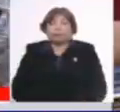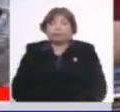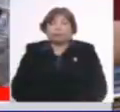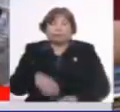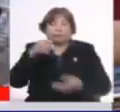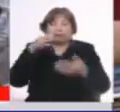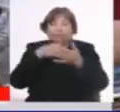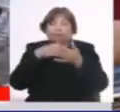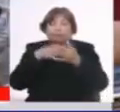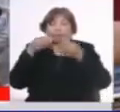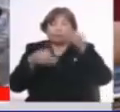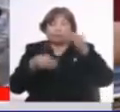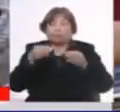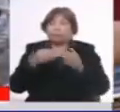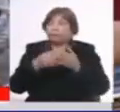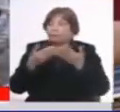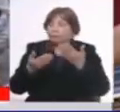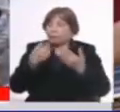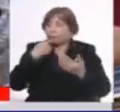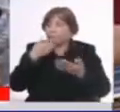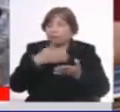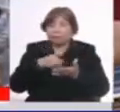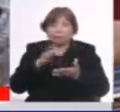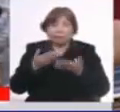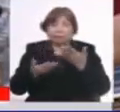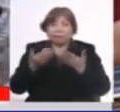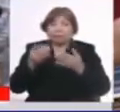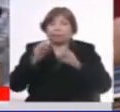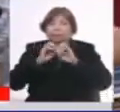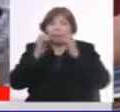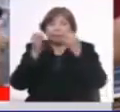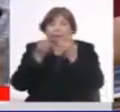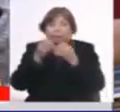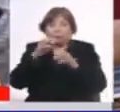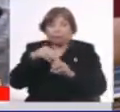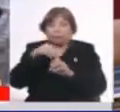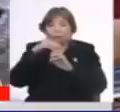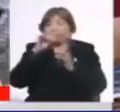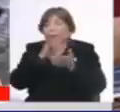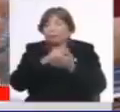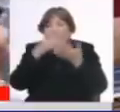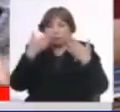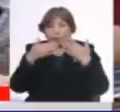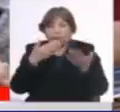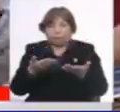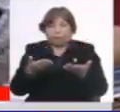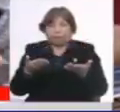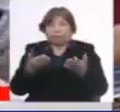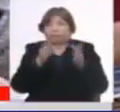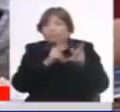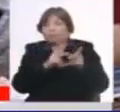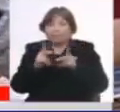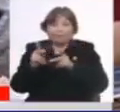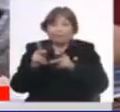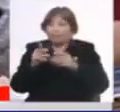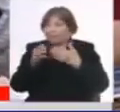ustedes estarían obstruyendo la justicia, por eso que lo están sacando, porque estaba conformando un equipo especial y porque ya estaría